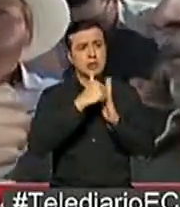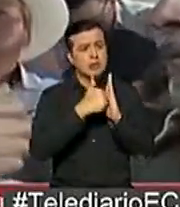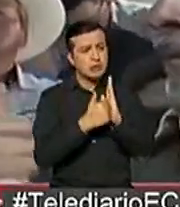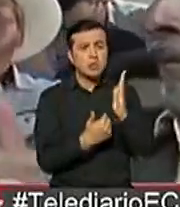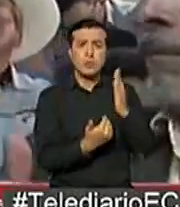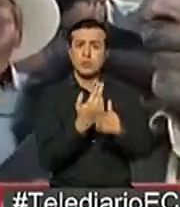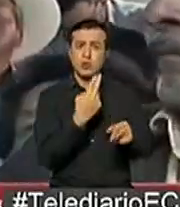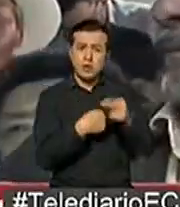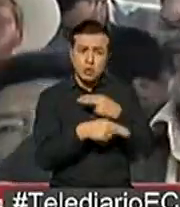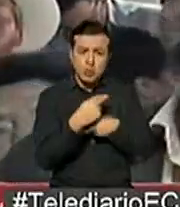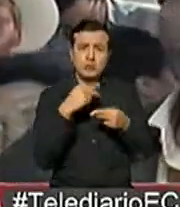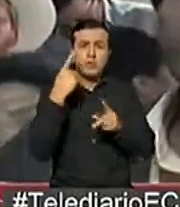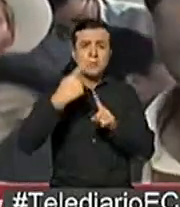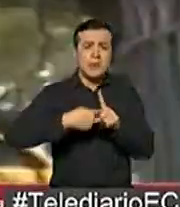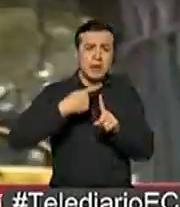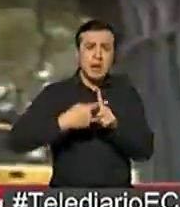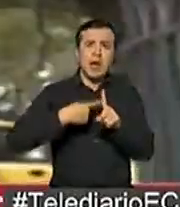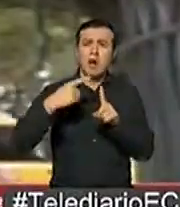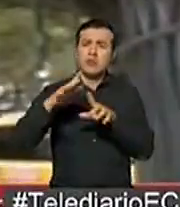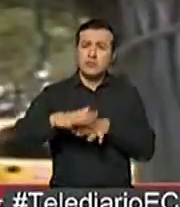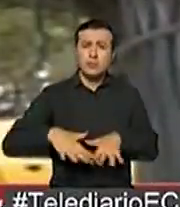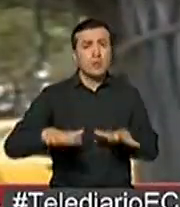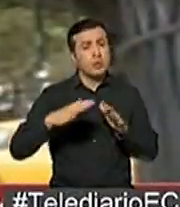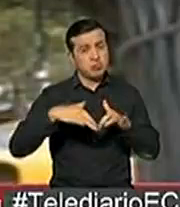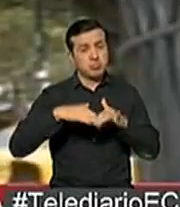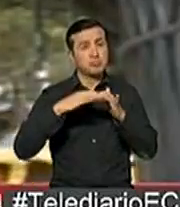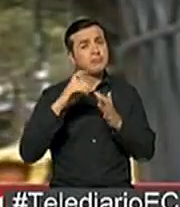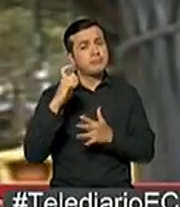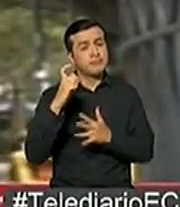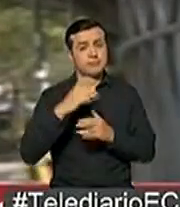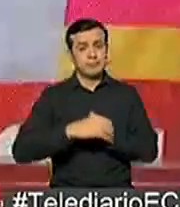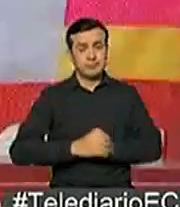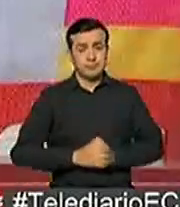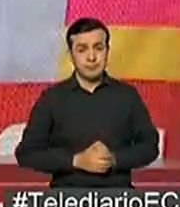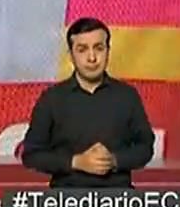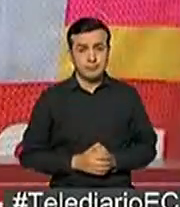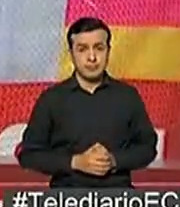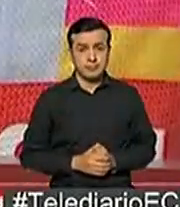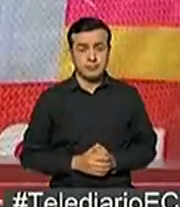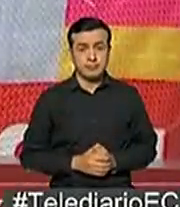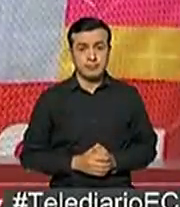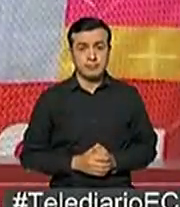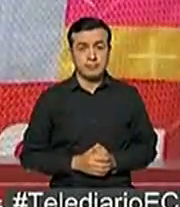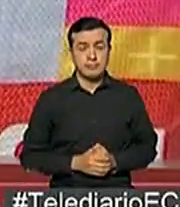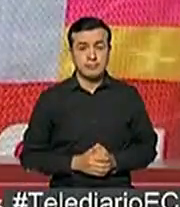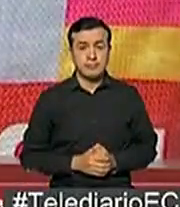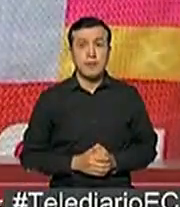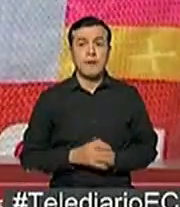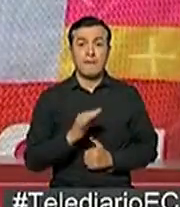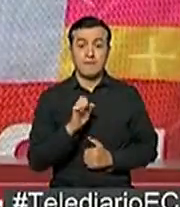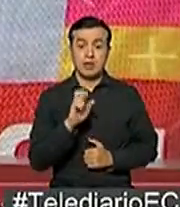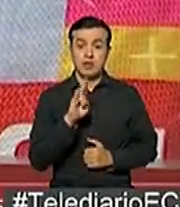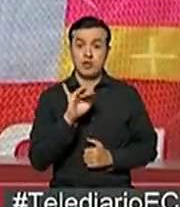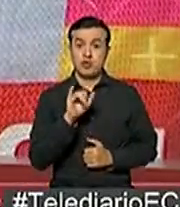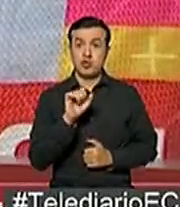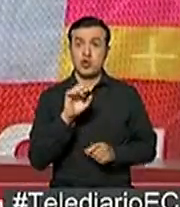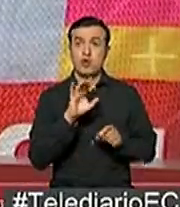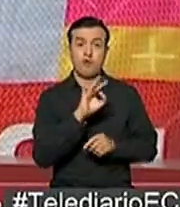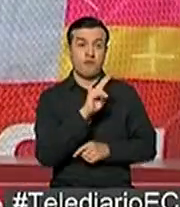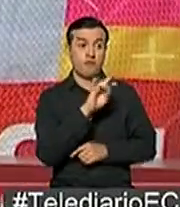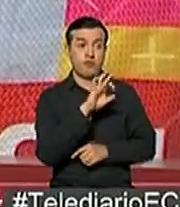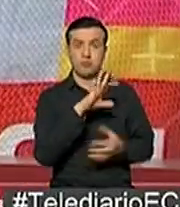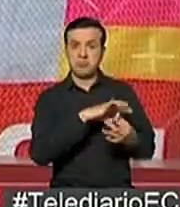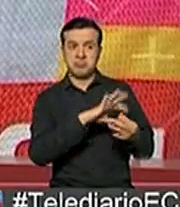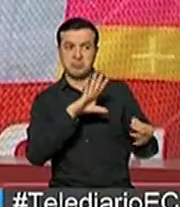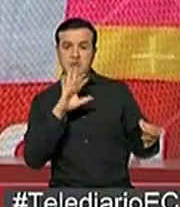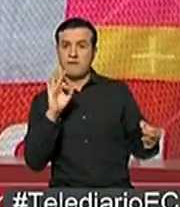emprendedores los mercados las plazas valeria villarroel medios públicos la fenocín se desmarca del frente unitario de trabajadores